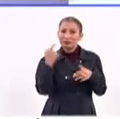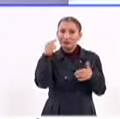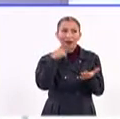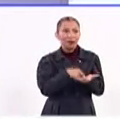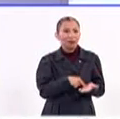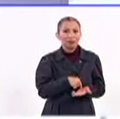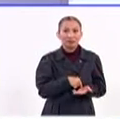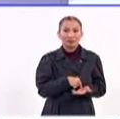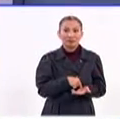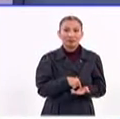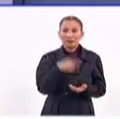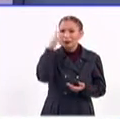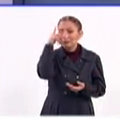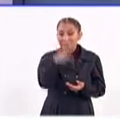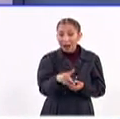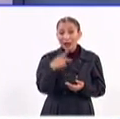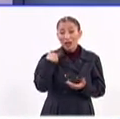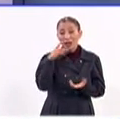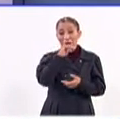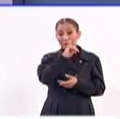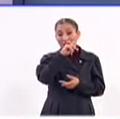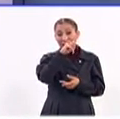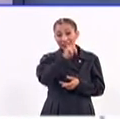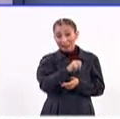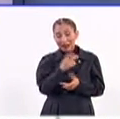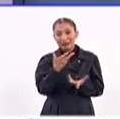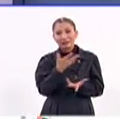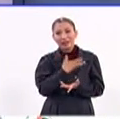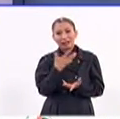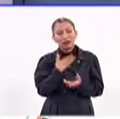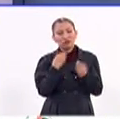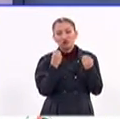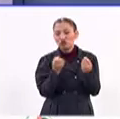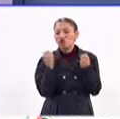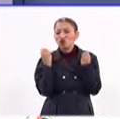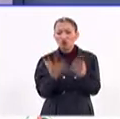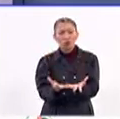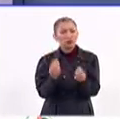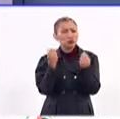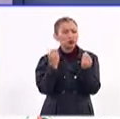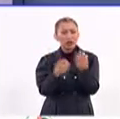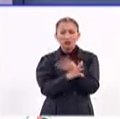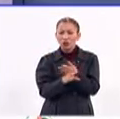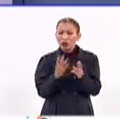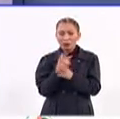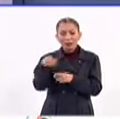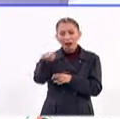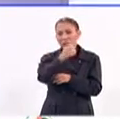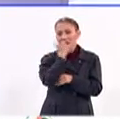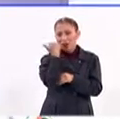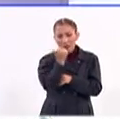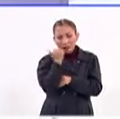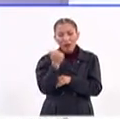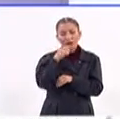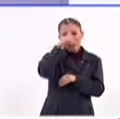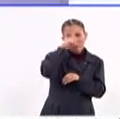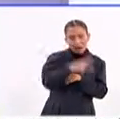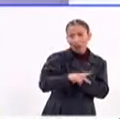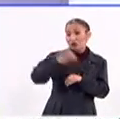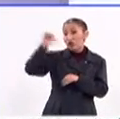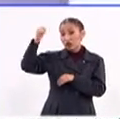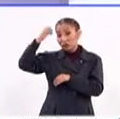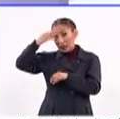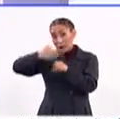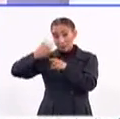Yo creo que México y el Politécnico tienen mucho que dar demasiado para sus estudiantes, tanto nacionales como